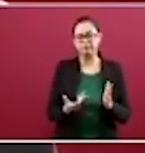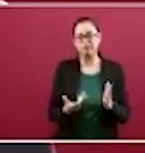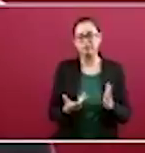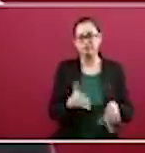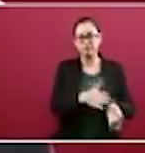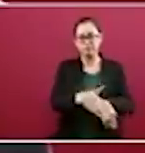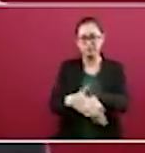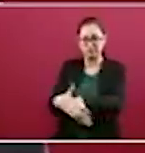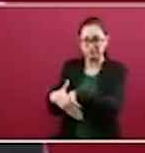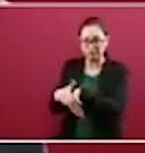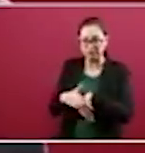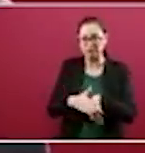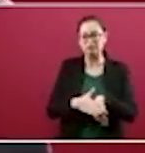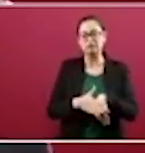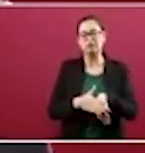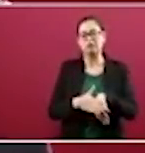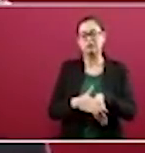llaman de manera